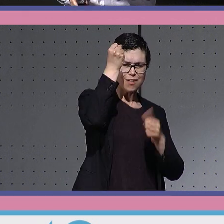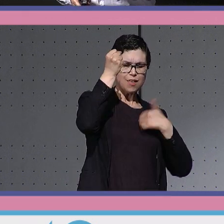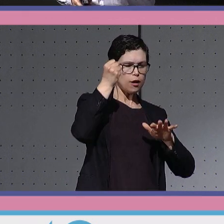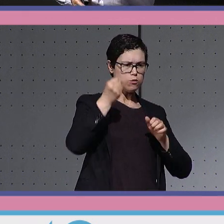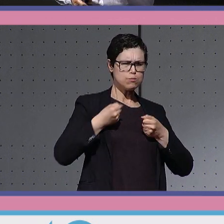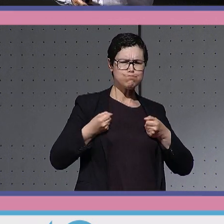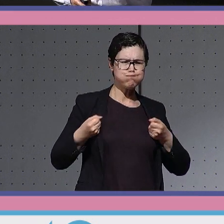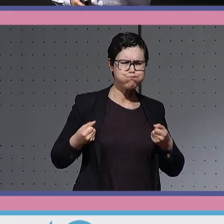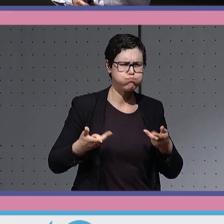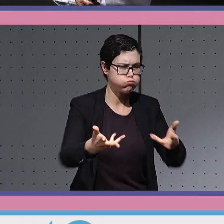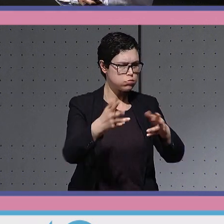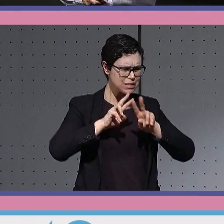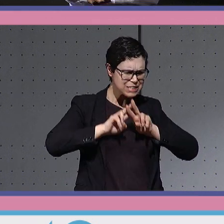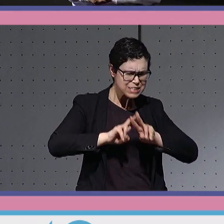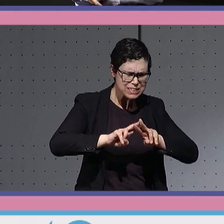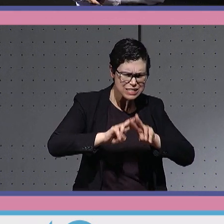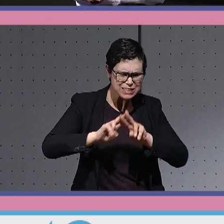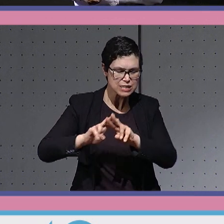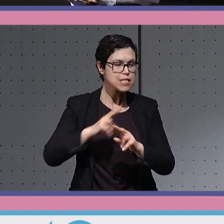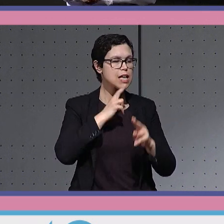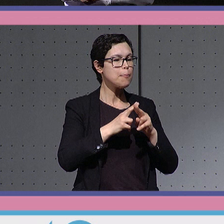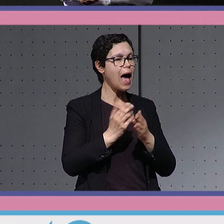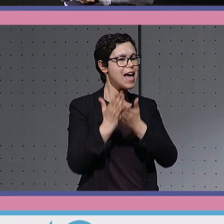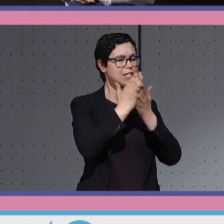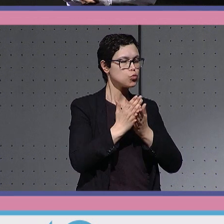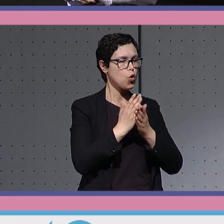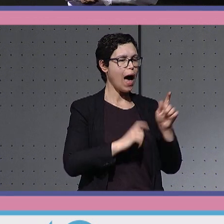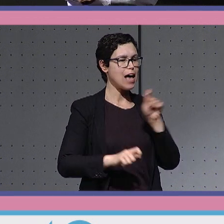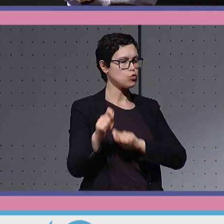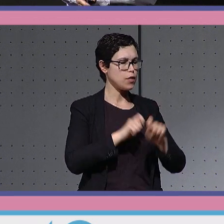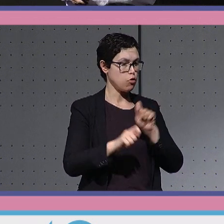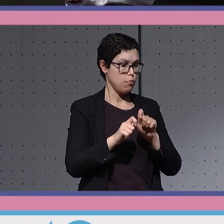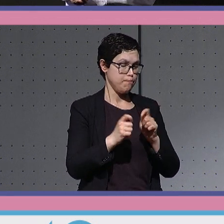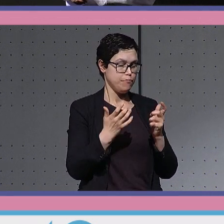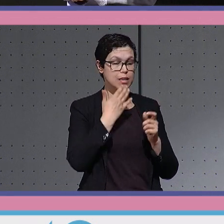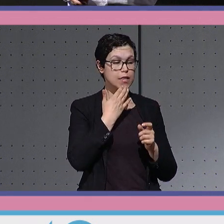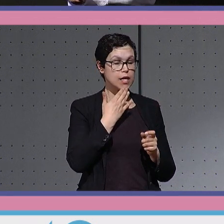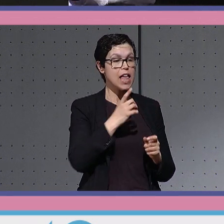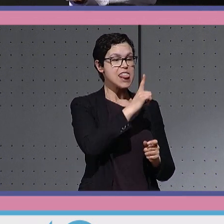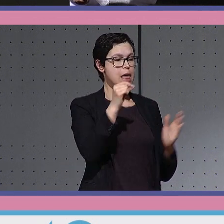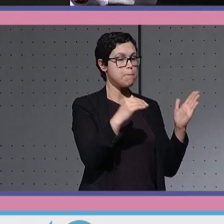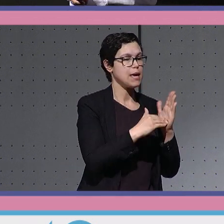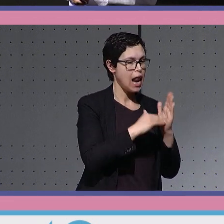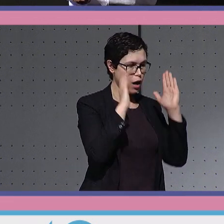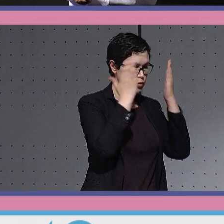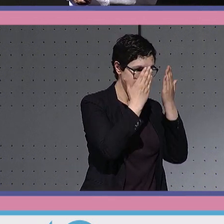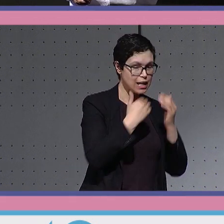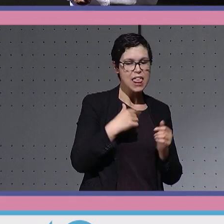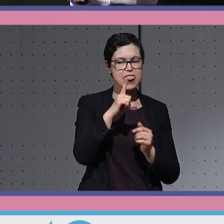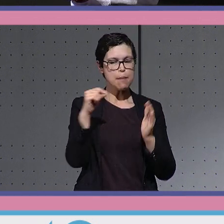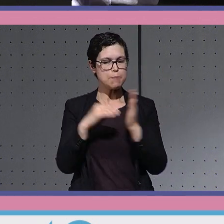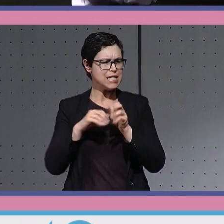entenderlo. Y hace falta hacer lo que se llama estudios de asociación. Consiste en coger, por ejemplo, 100.000 autistas y 100.000 que no son